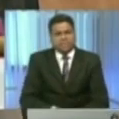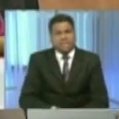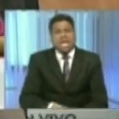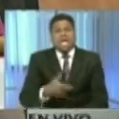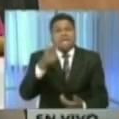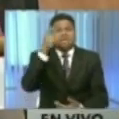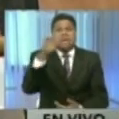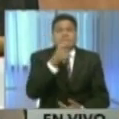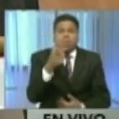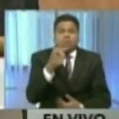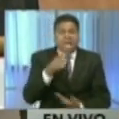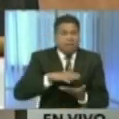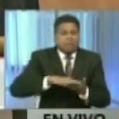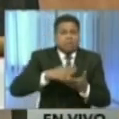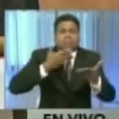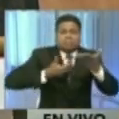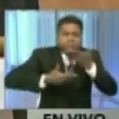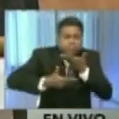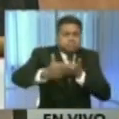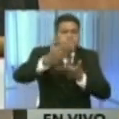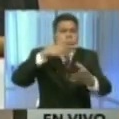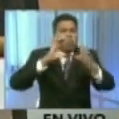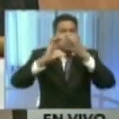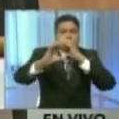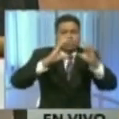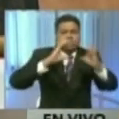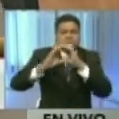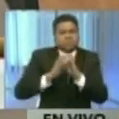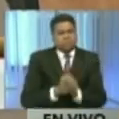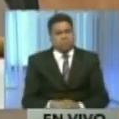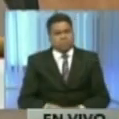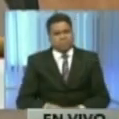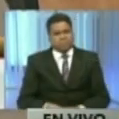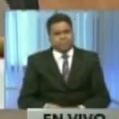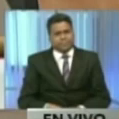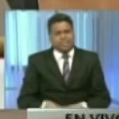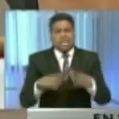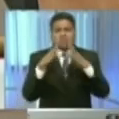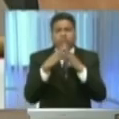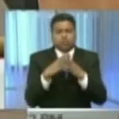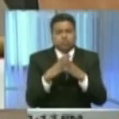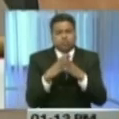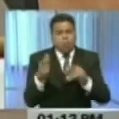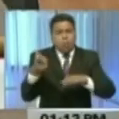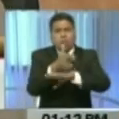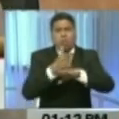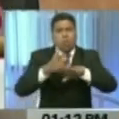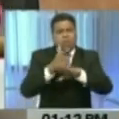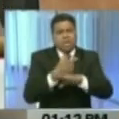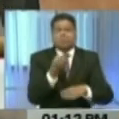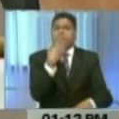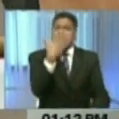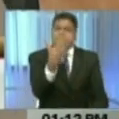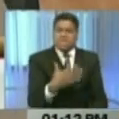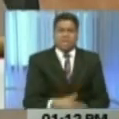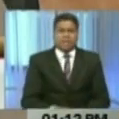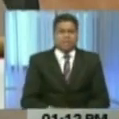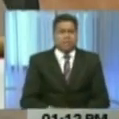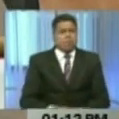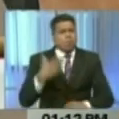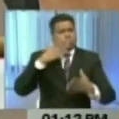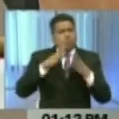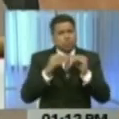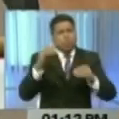y que pretende justamente que se respete el Estado de Derecho en Venezuela para por la vía